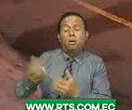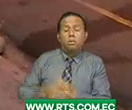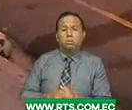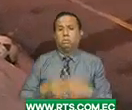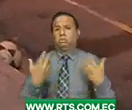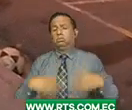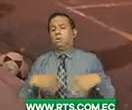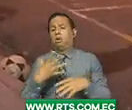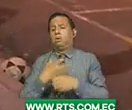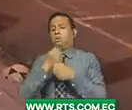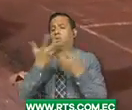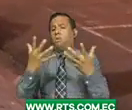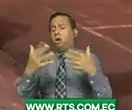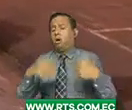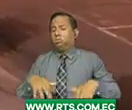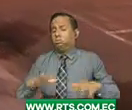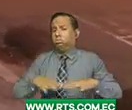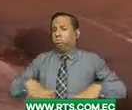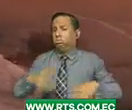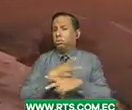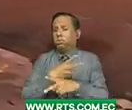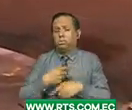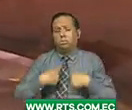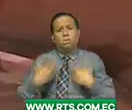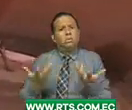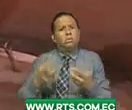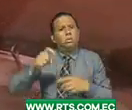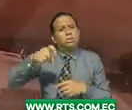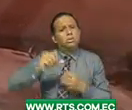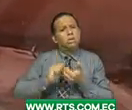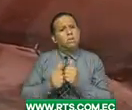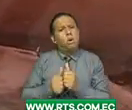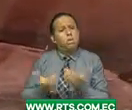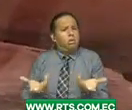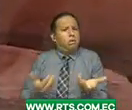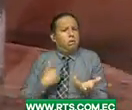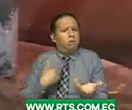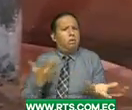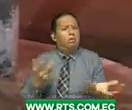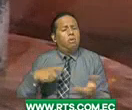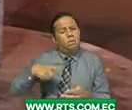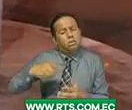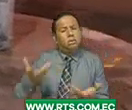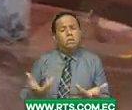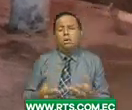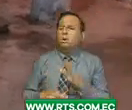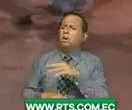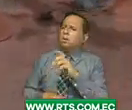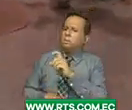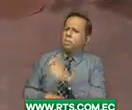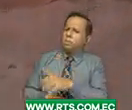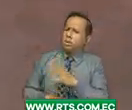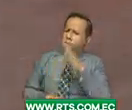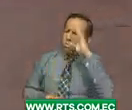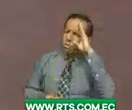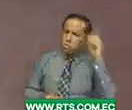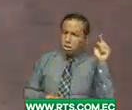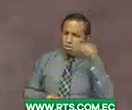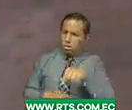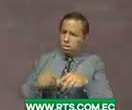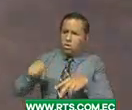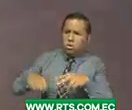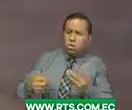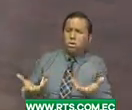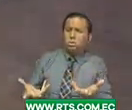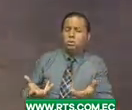ahorita. Pero igual manera, no podemos dejar de hacer deporte. También queremos... La policía llegó por aquí, ¿qué hizo? ¿Qué les indicaron? La